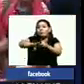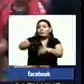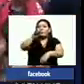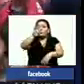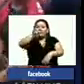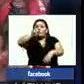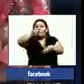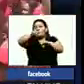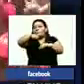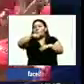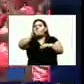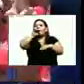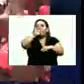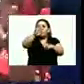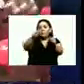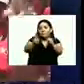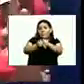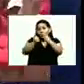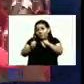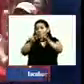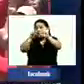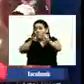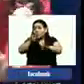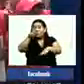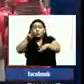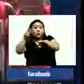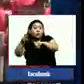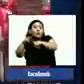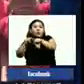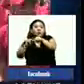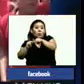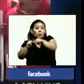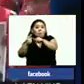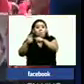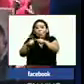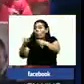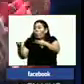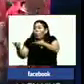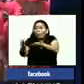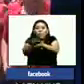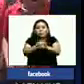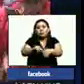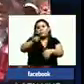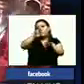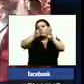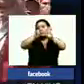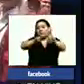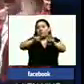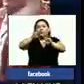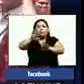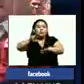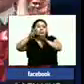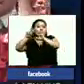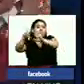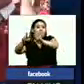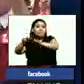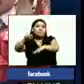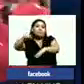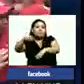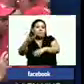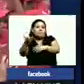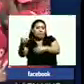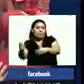millones 715 mil 712 dólares, pero solo obtuvo 377 mil 404 votos,